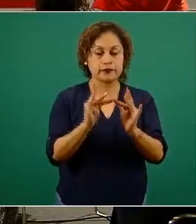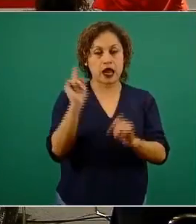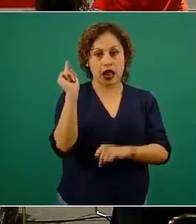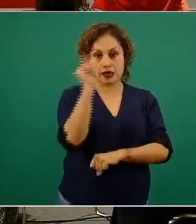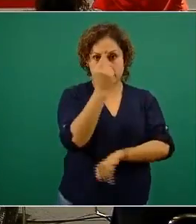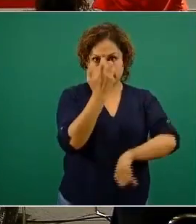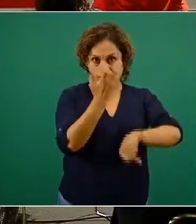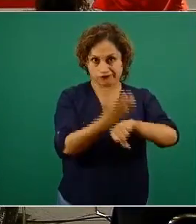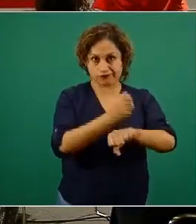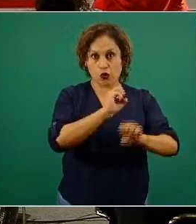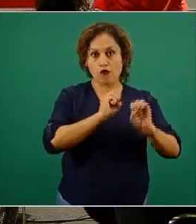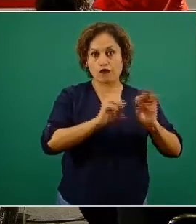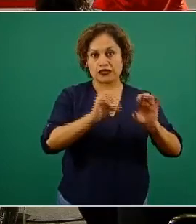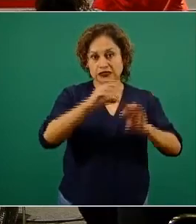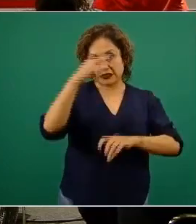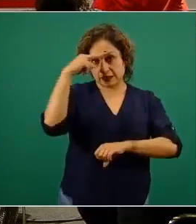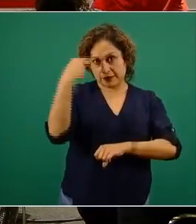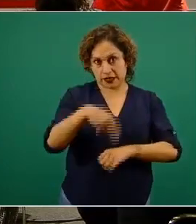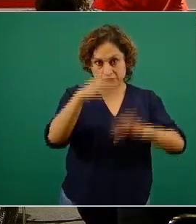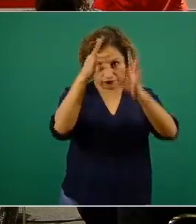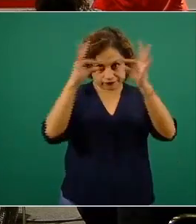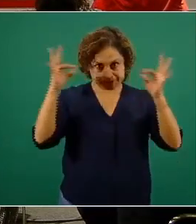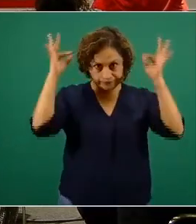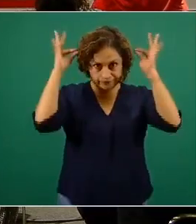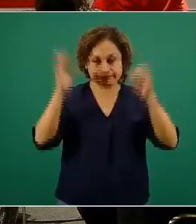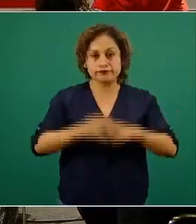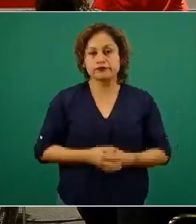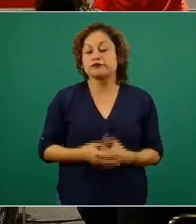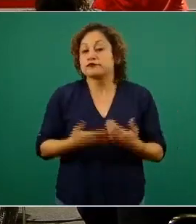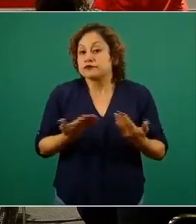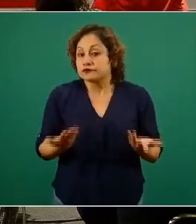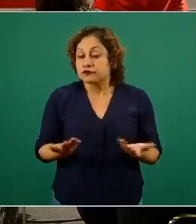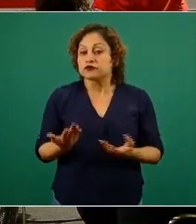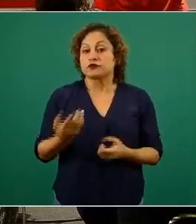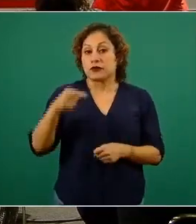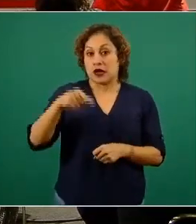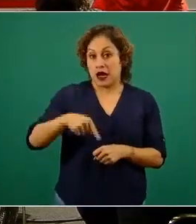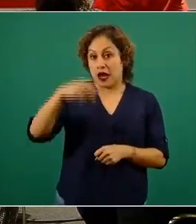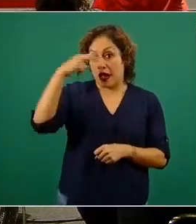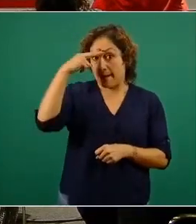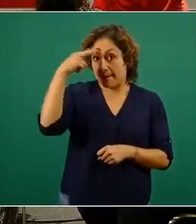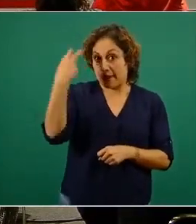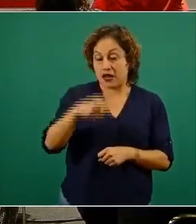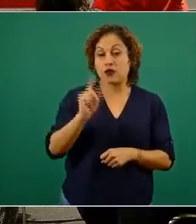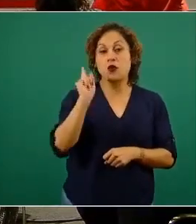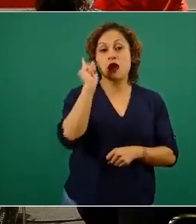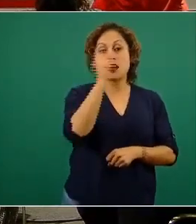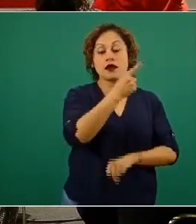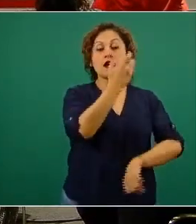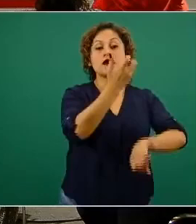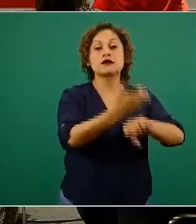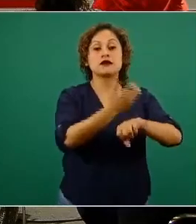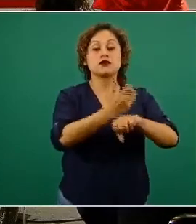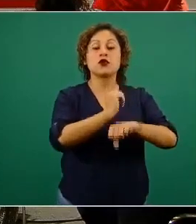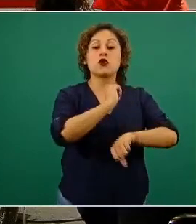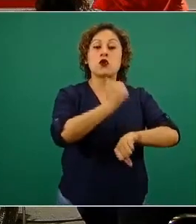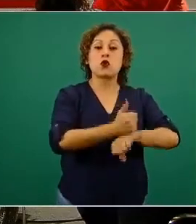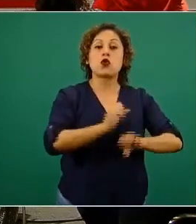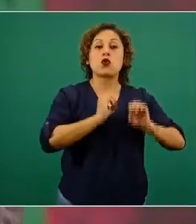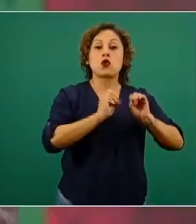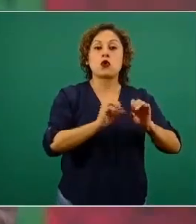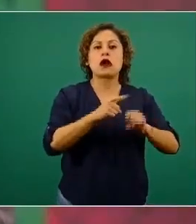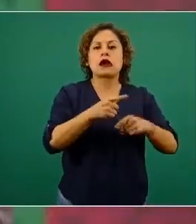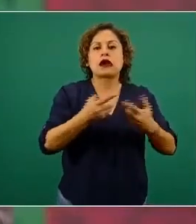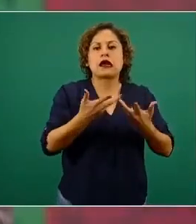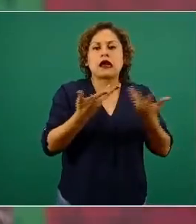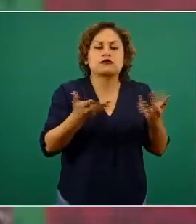consulados. La manera en que funciona es, en los consulados de México en Estados Unidos se contratan servicios diversos,